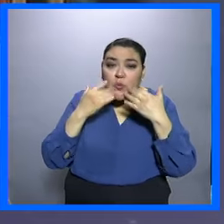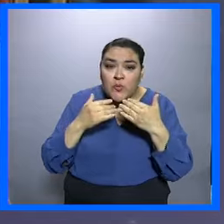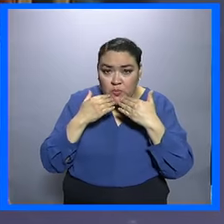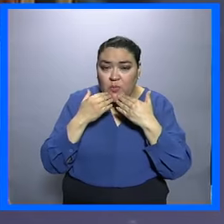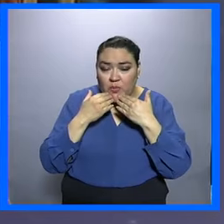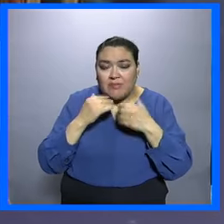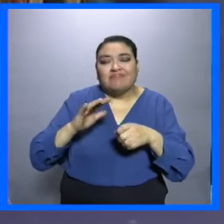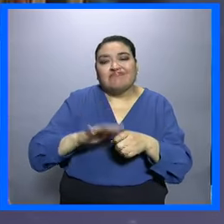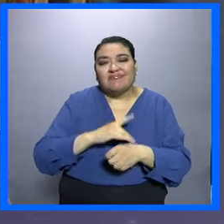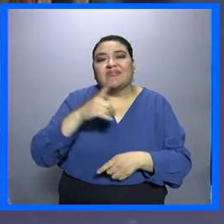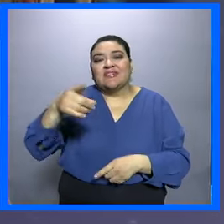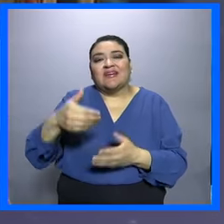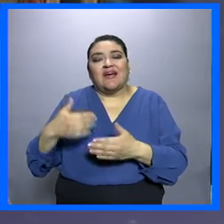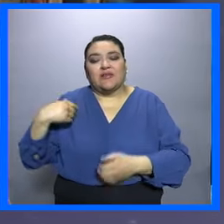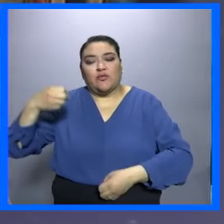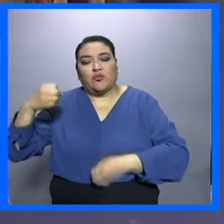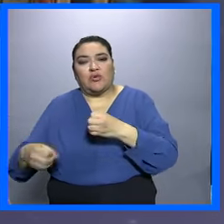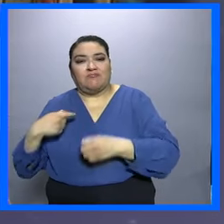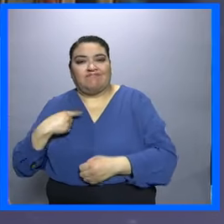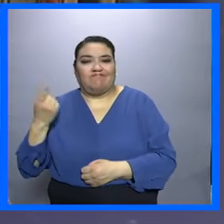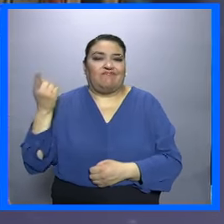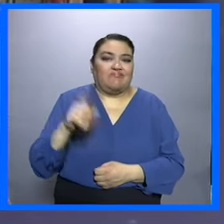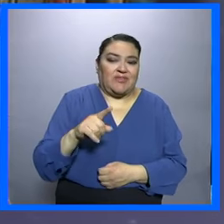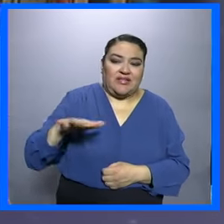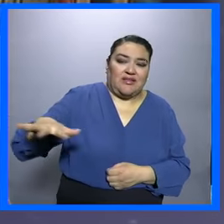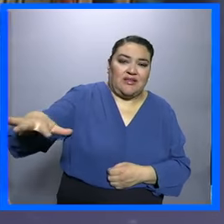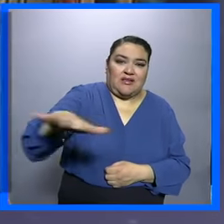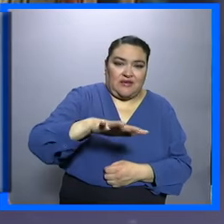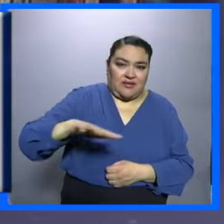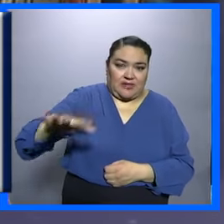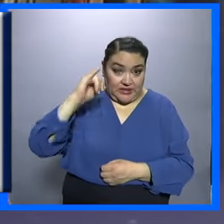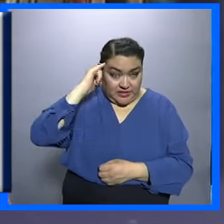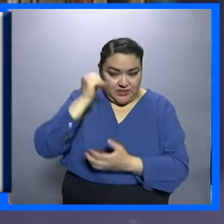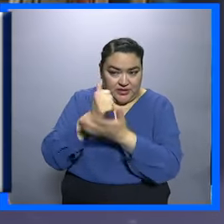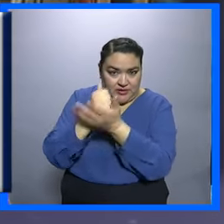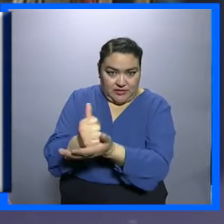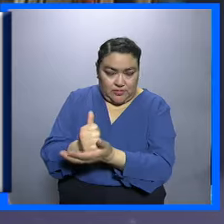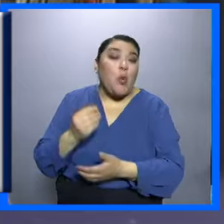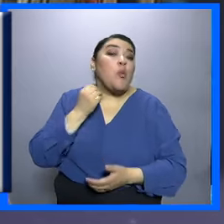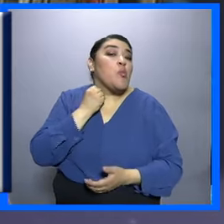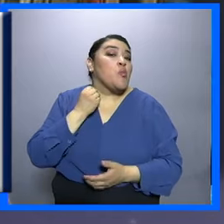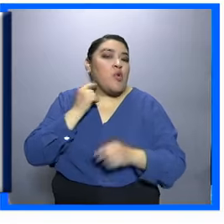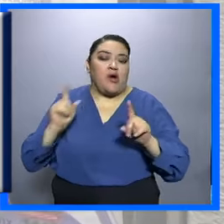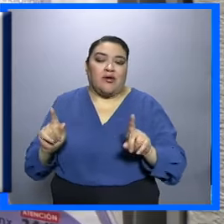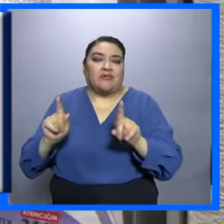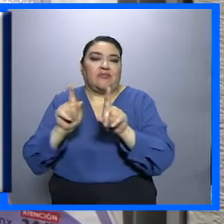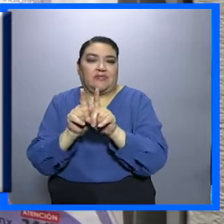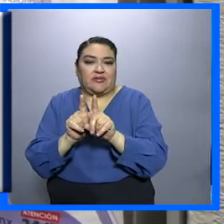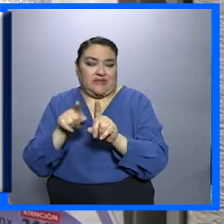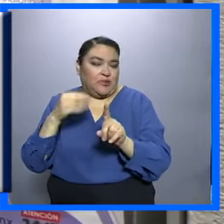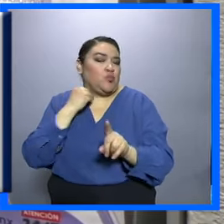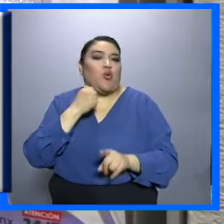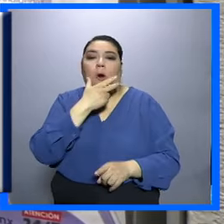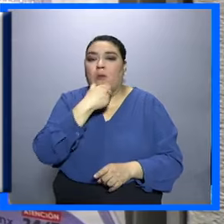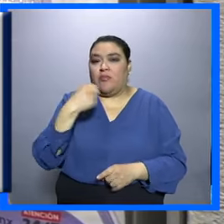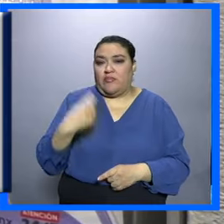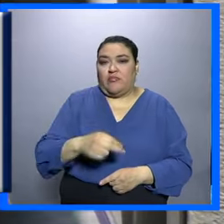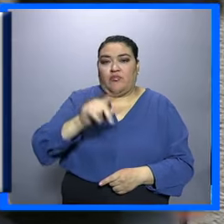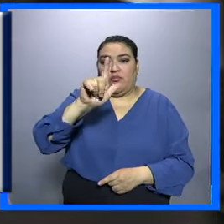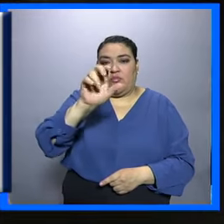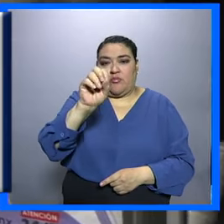acto dictaminada por un juez a favor de las comunidades. Por ello, el asesor jurídico de la Defensoría, José Elías